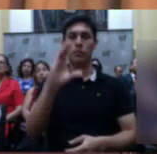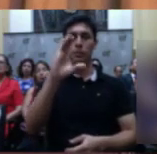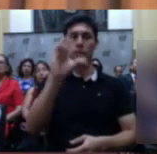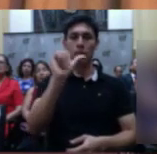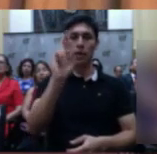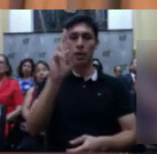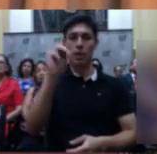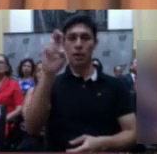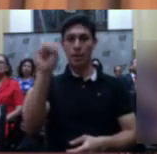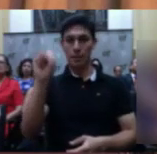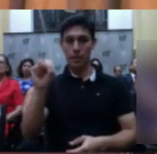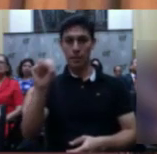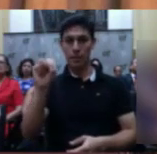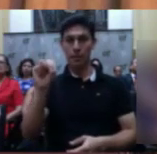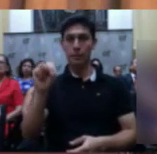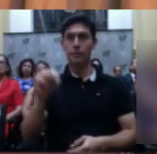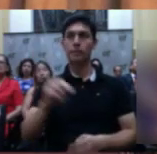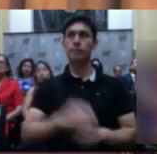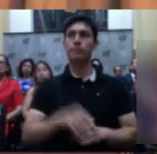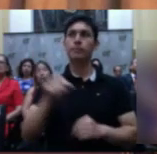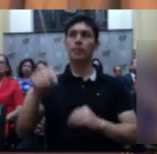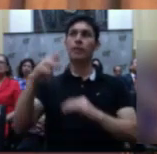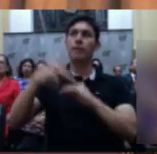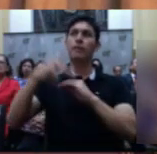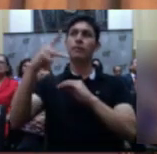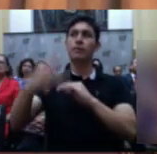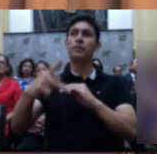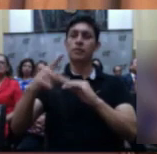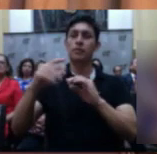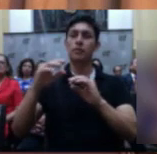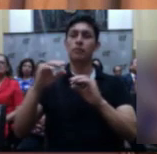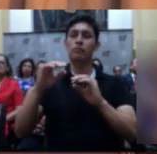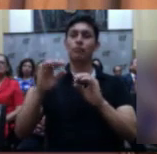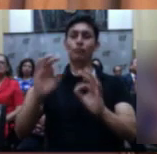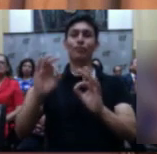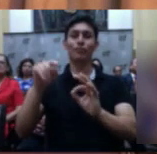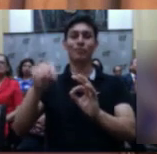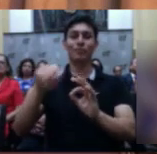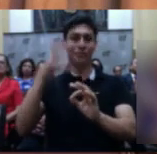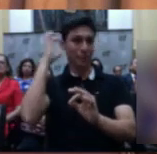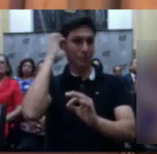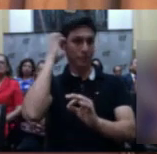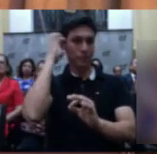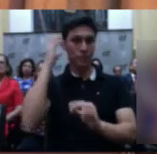Cló, vecina notable del distrito de Miraflores y representante de Devida,